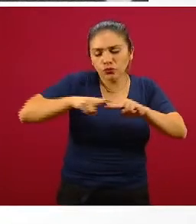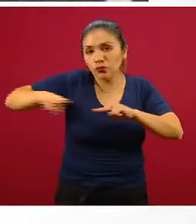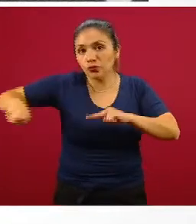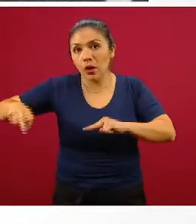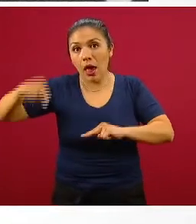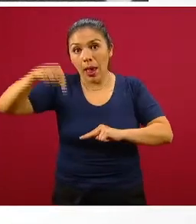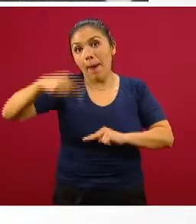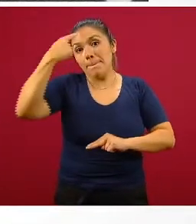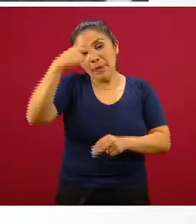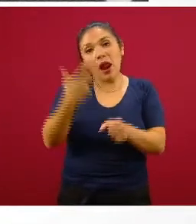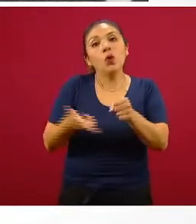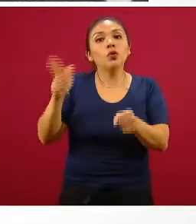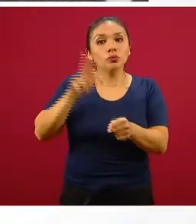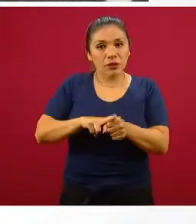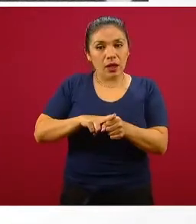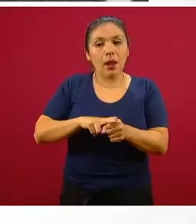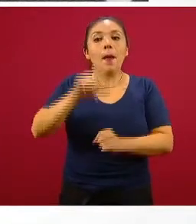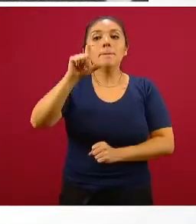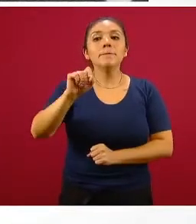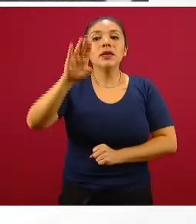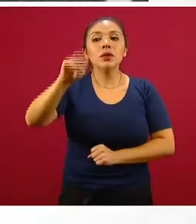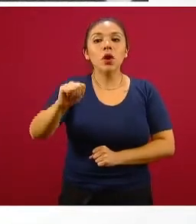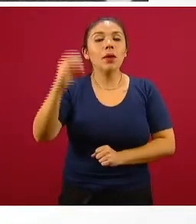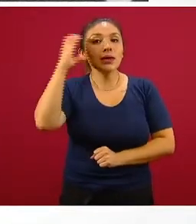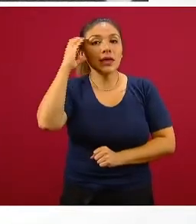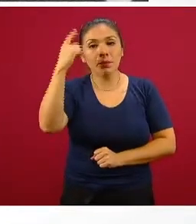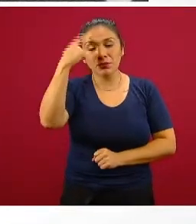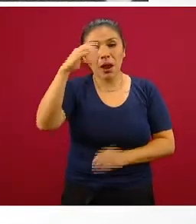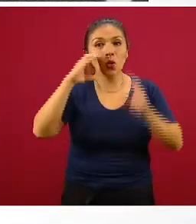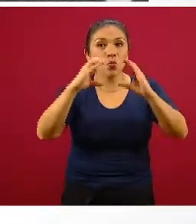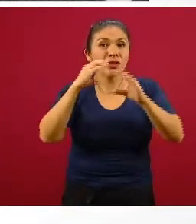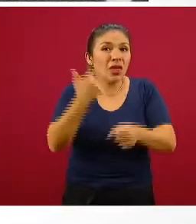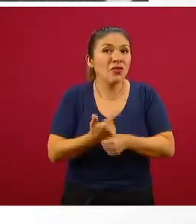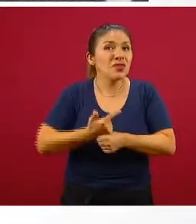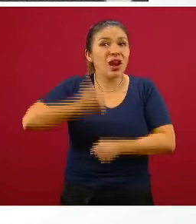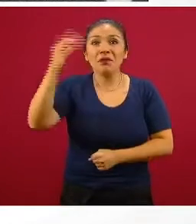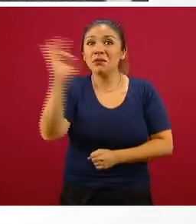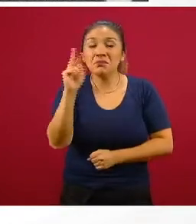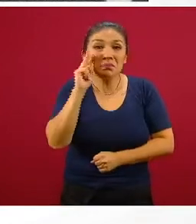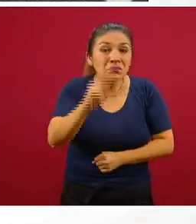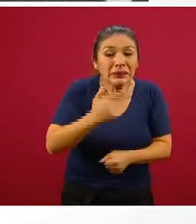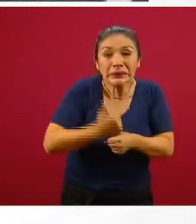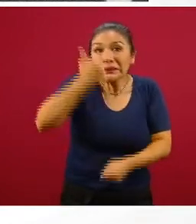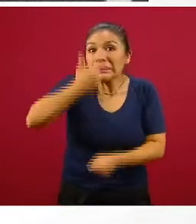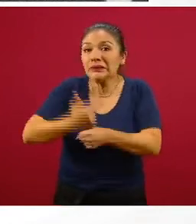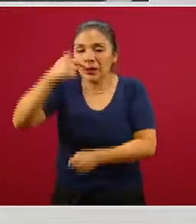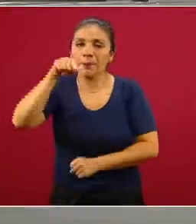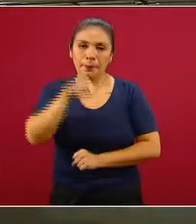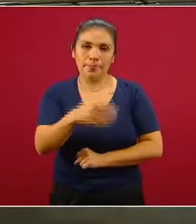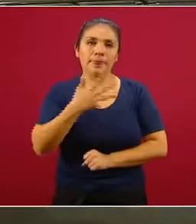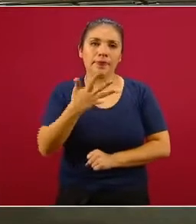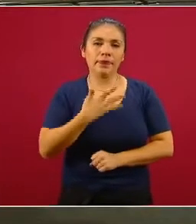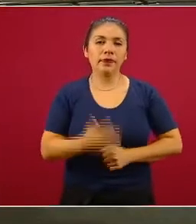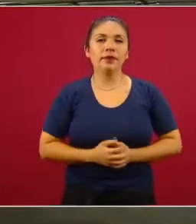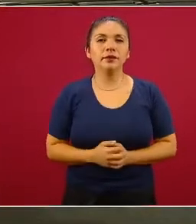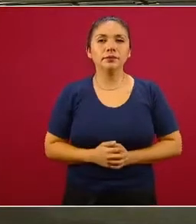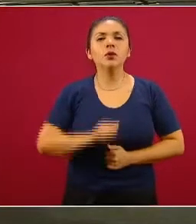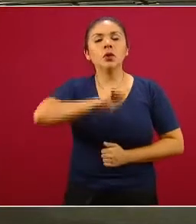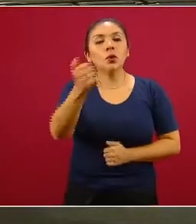para hospitalización y 29 camas para cuidados intensivos si es que se agravan en ese momento. La que sigue, por favor.